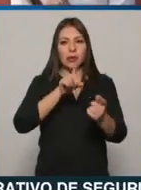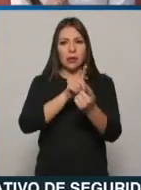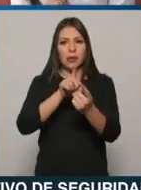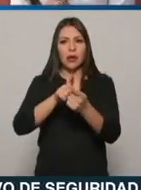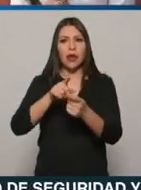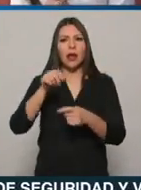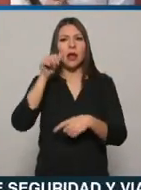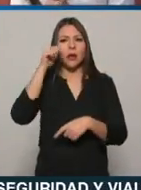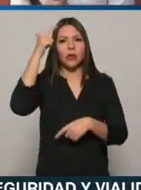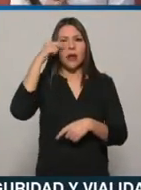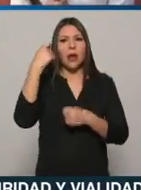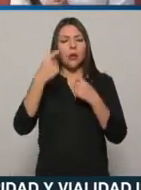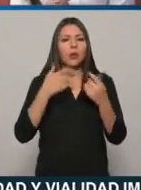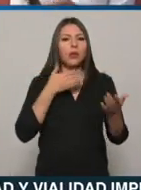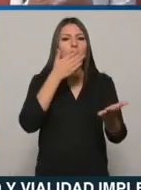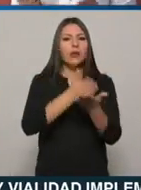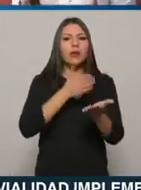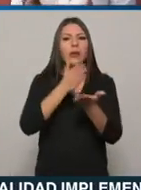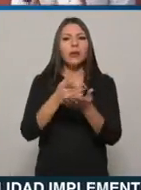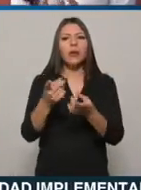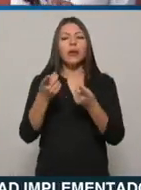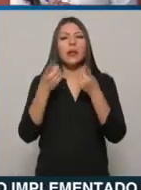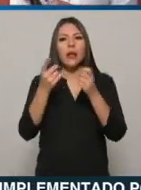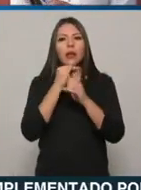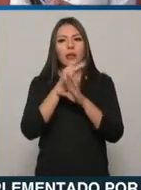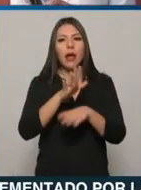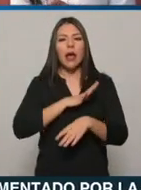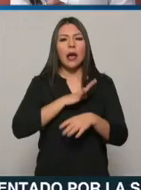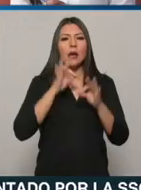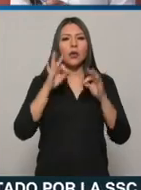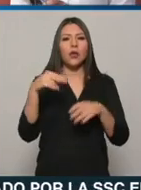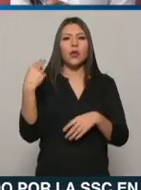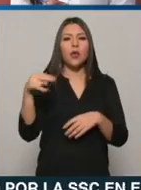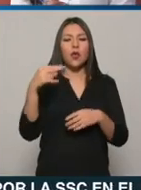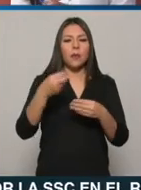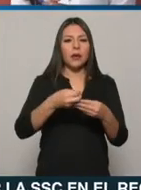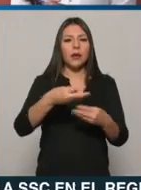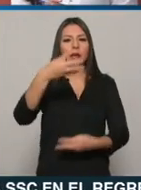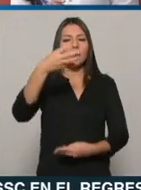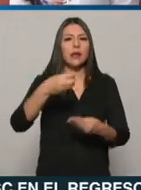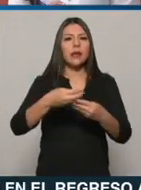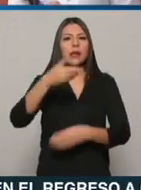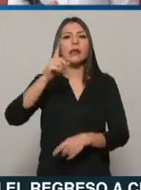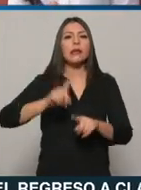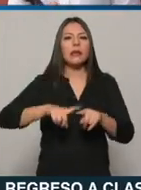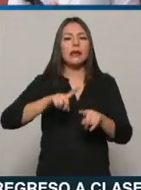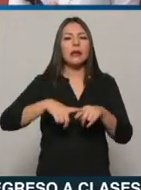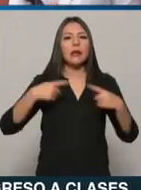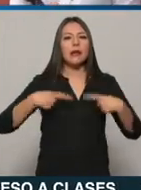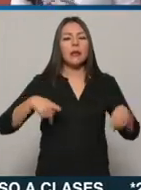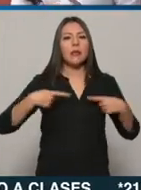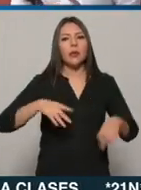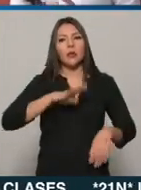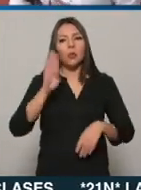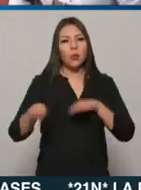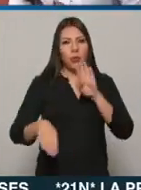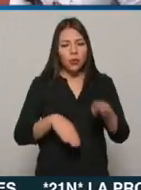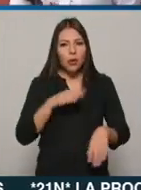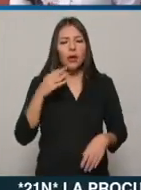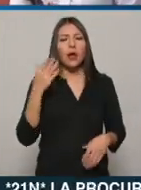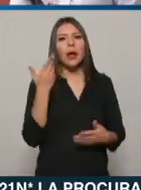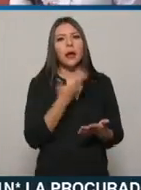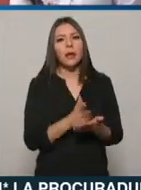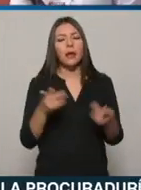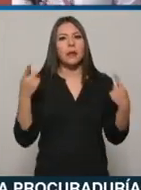estuvieron llegando a obtener información. Si hay ya una lista oficial de las personas que perdieron la vida en este ataque, pero sobre todo de las